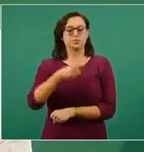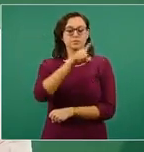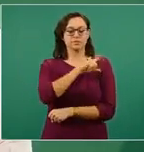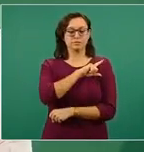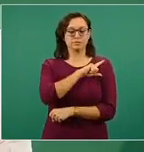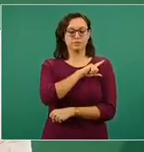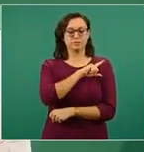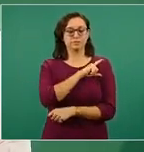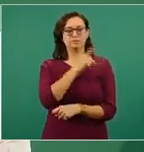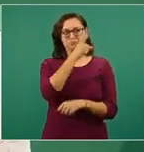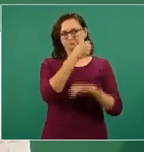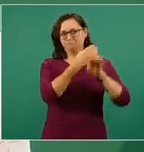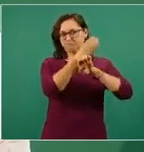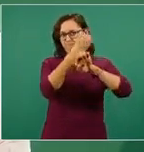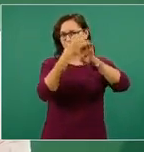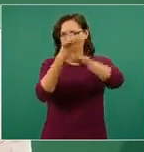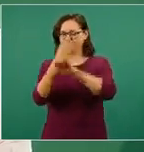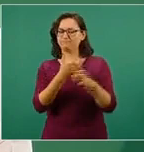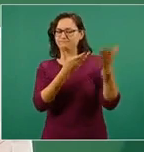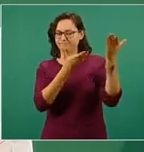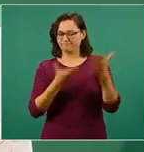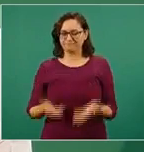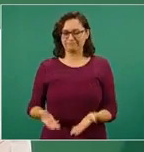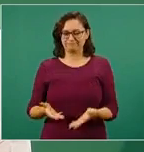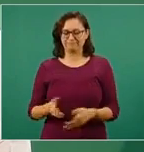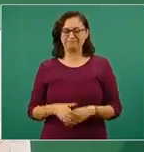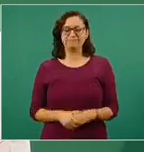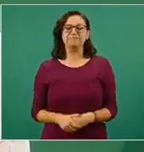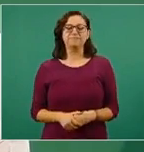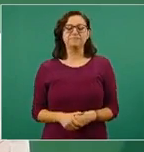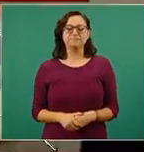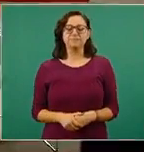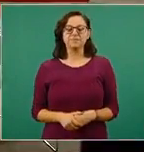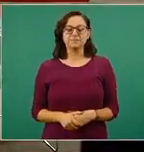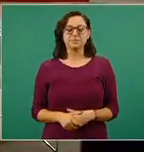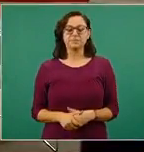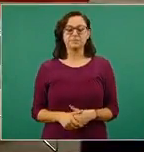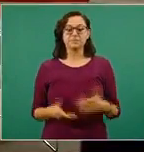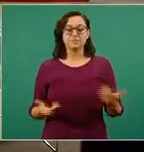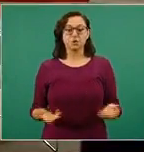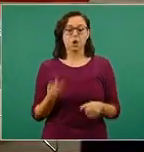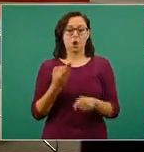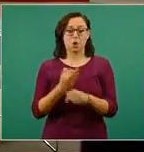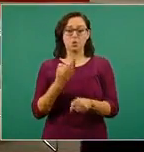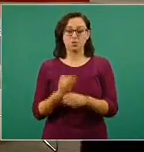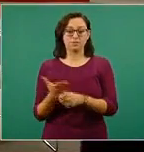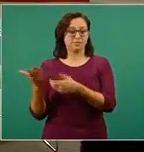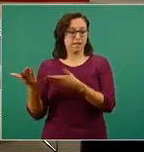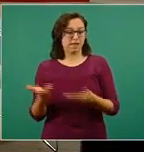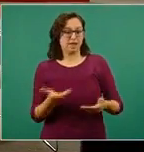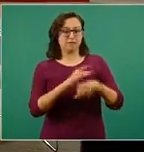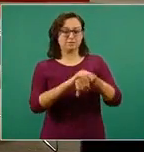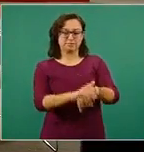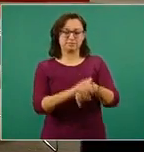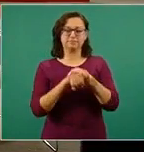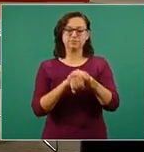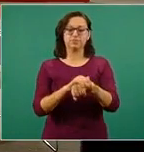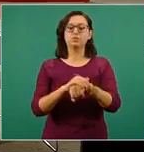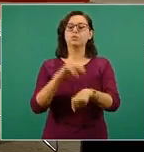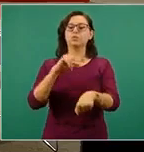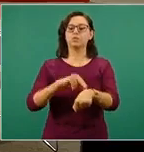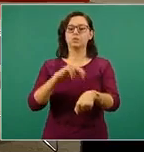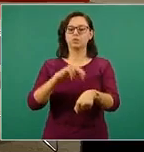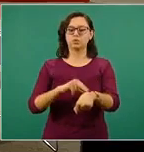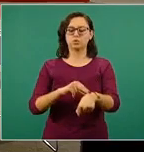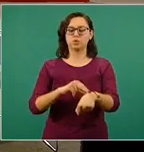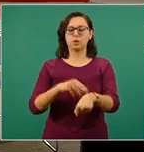de alguna de nuestras entidades federativas. Aquí en Palacio Nacional nos acompaña mi querido amigo, el doctor